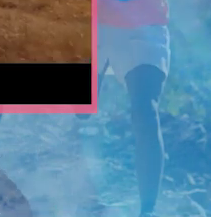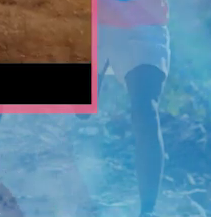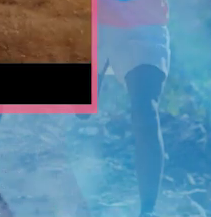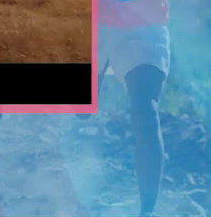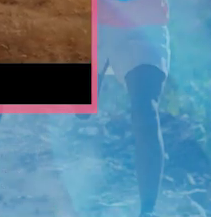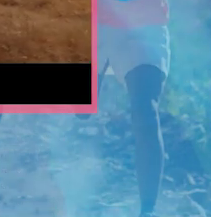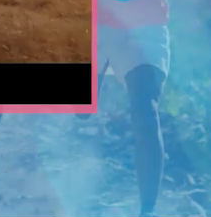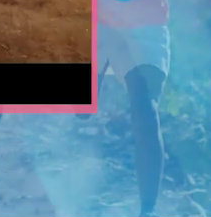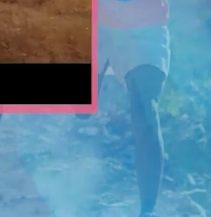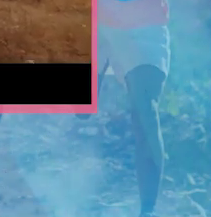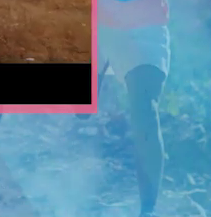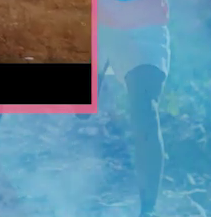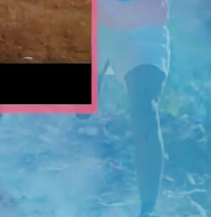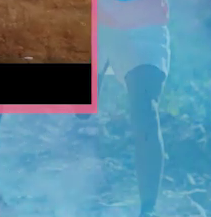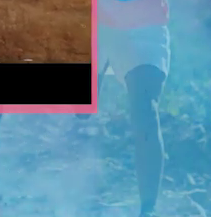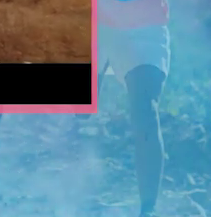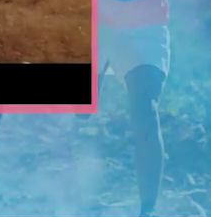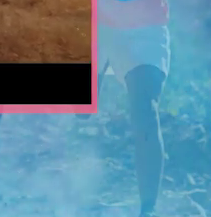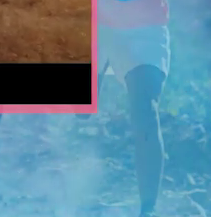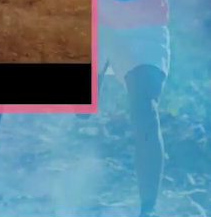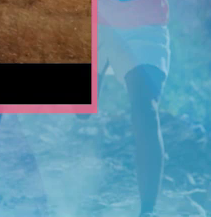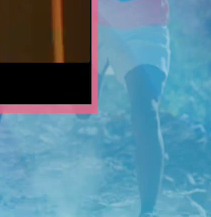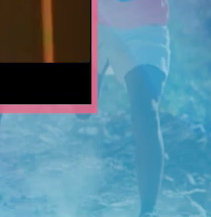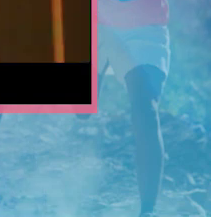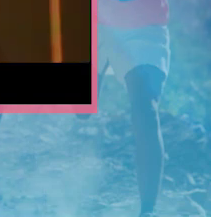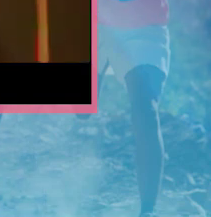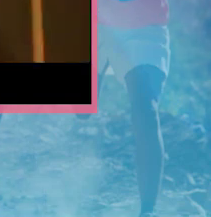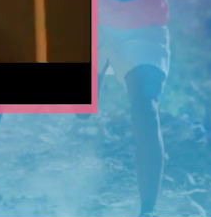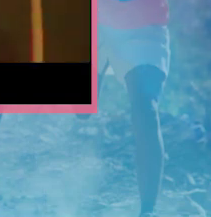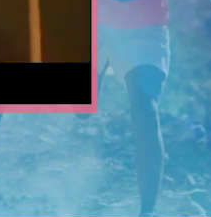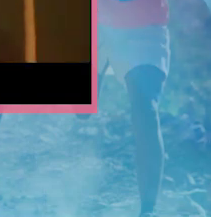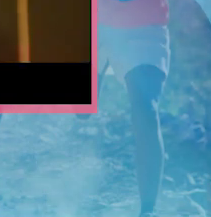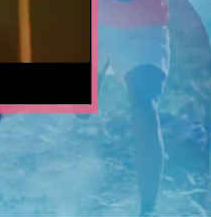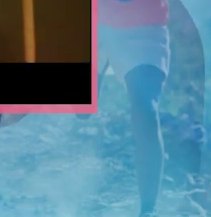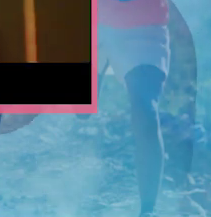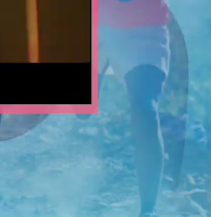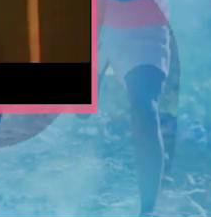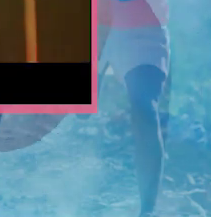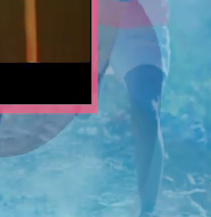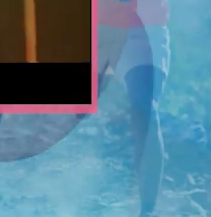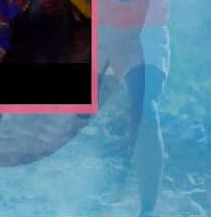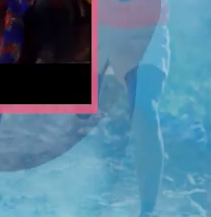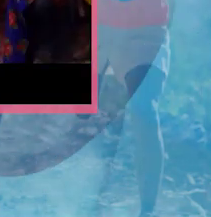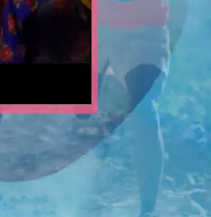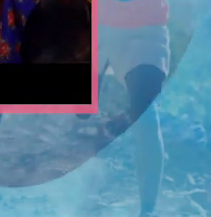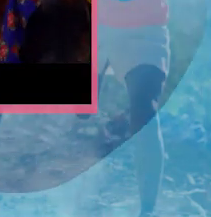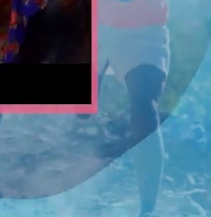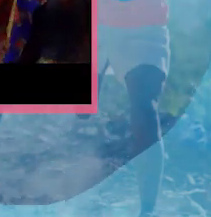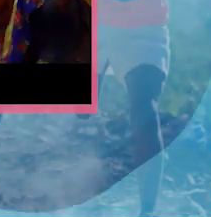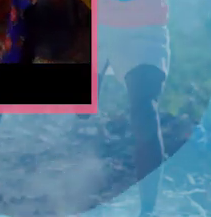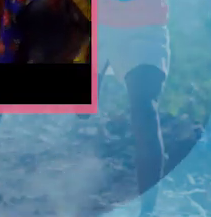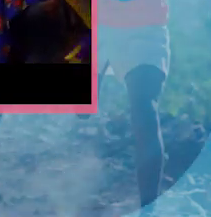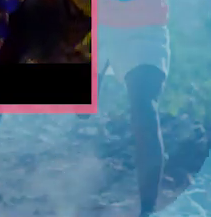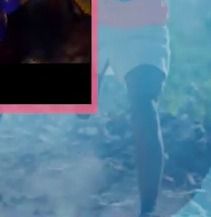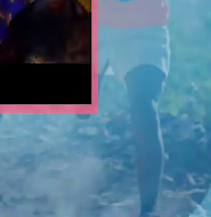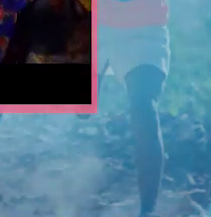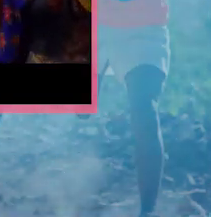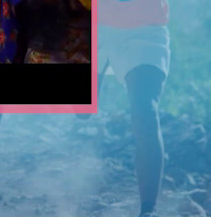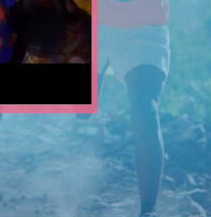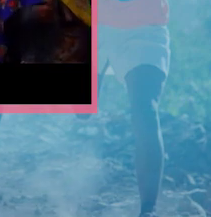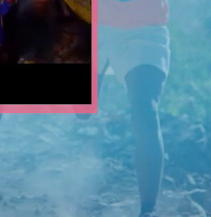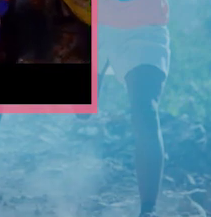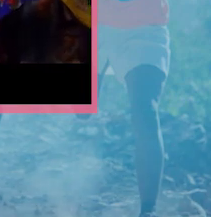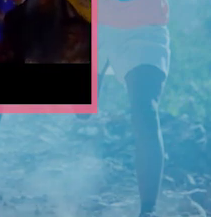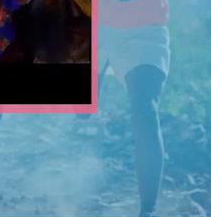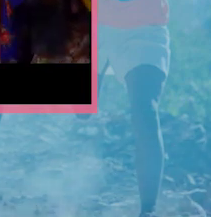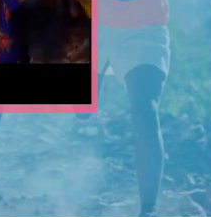rai chali mapukini anayawali tami benerri hueca rali a mi ali agüewa mi si never la kawisi ni vi que